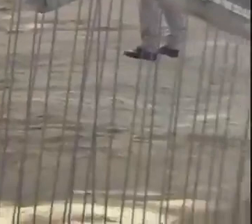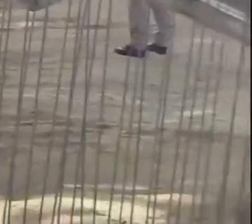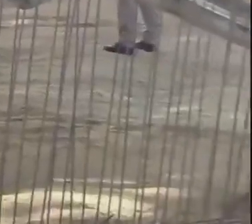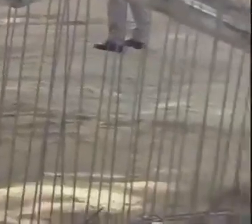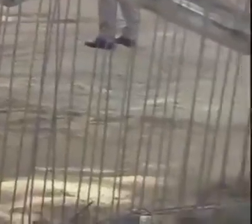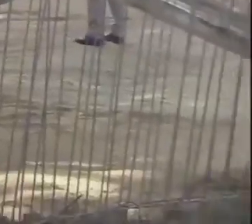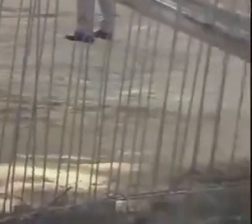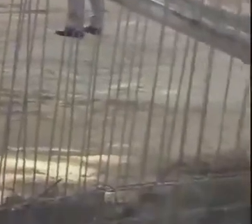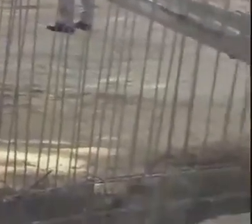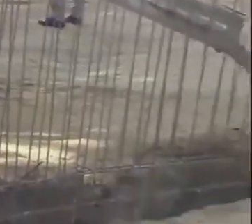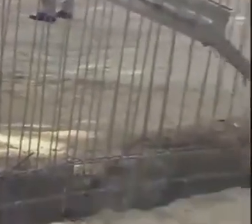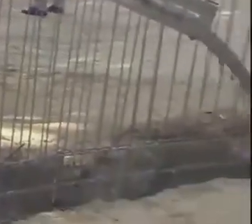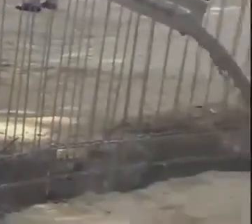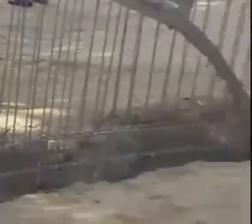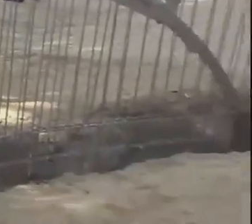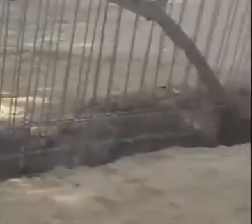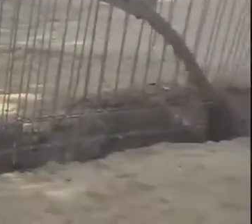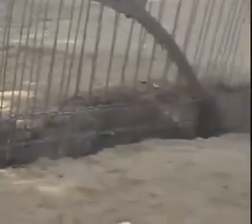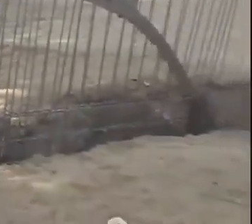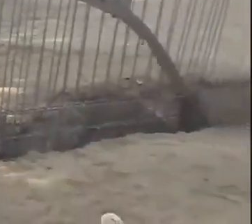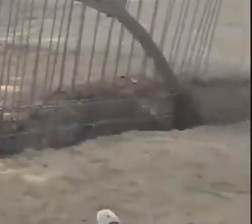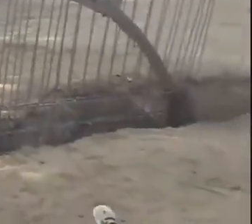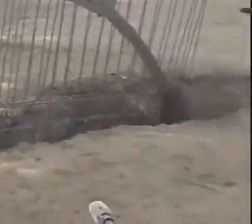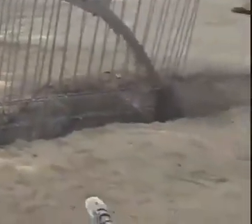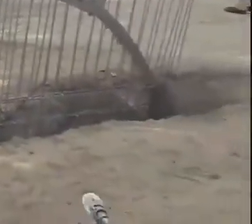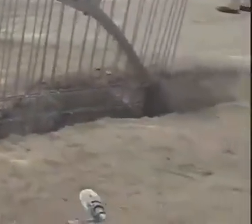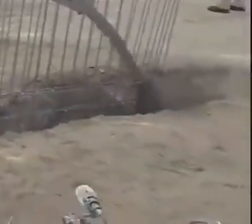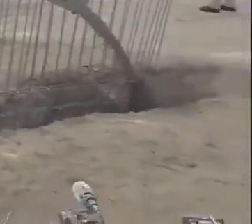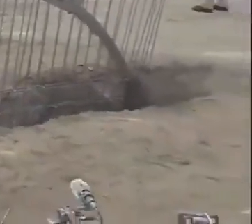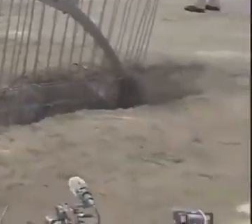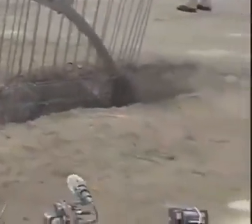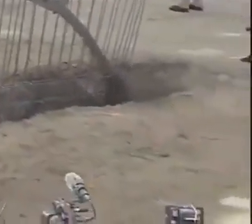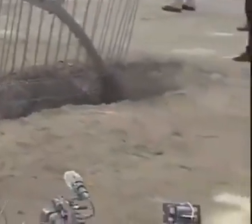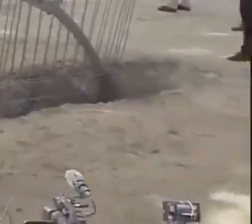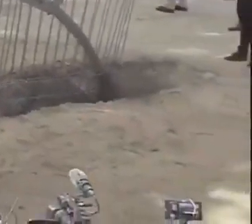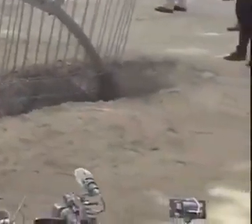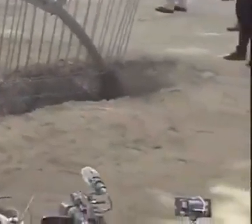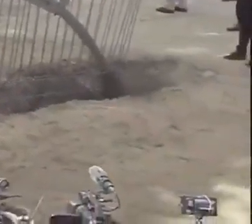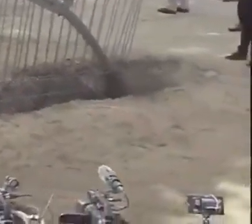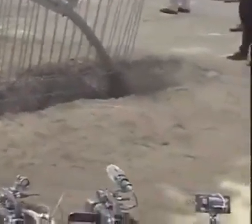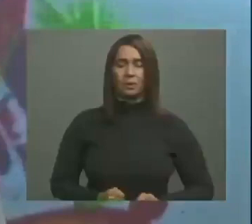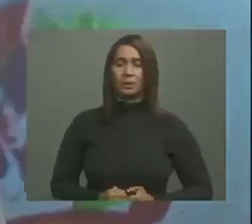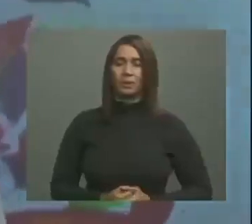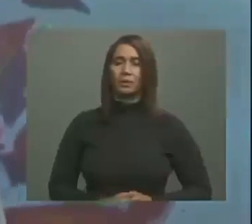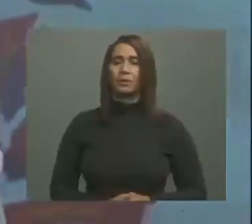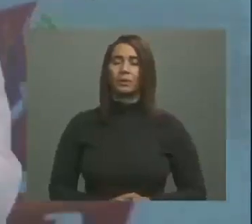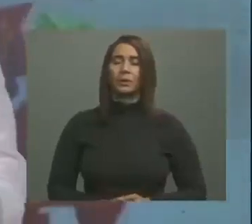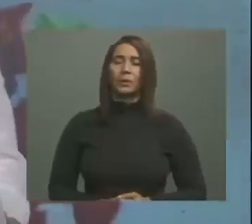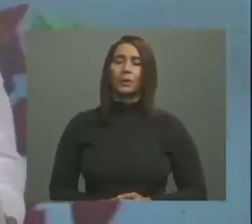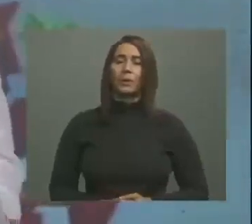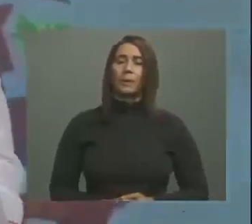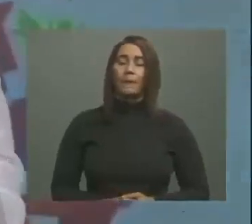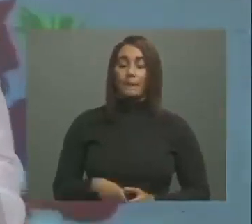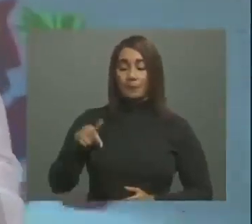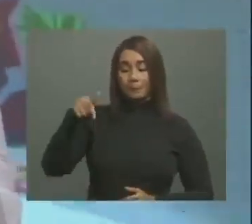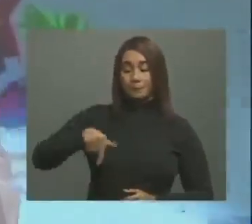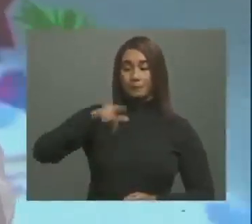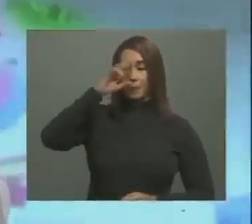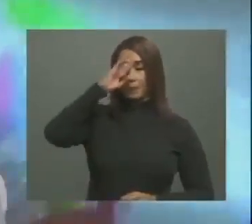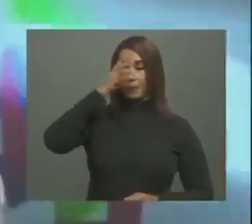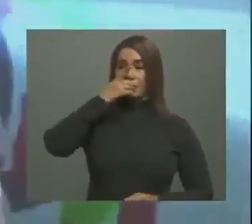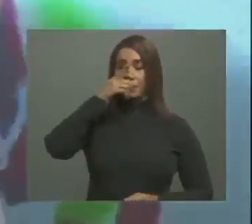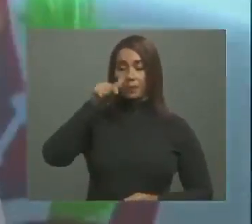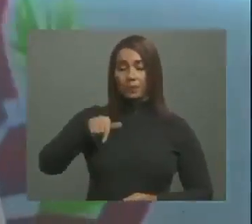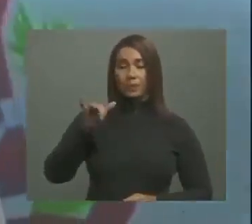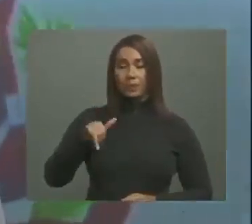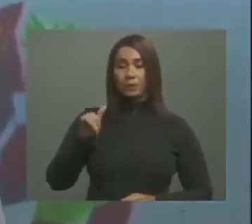con una extensión de casi 6 kilómetros, fue inaugurada el 7 de junio del 19. Oye, 7